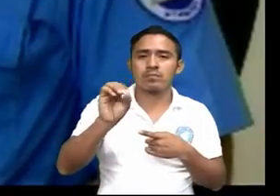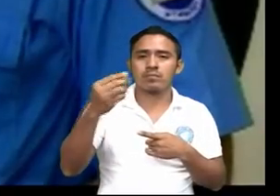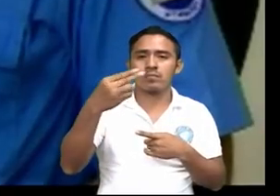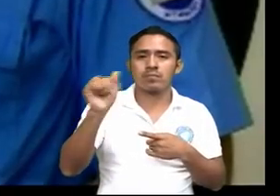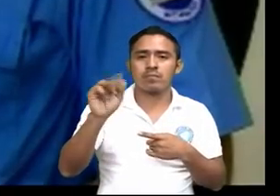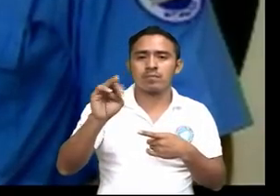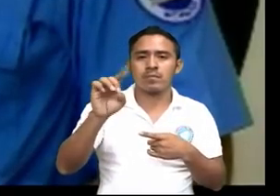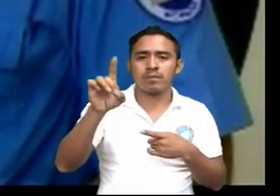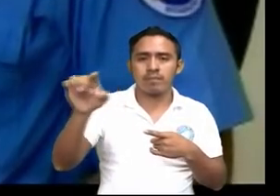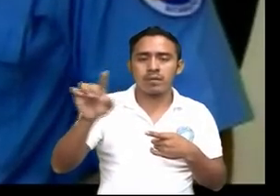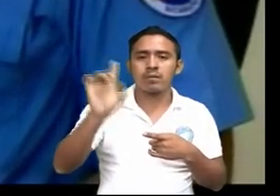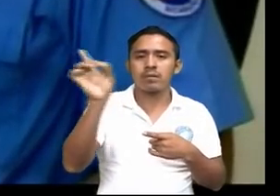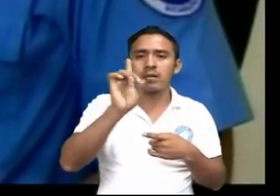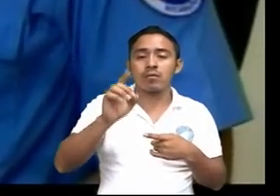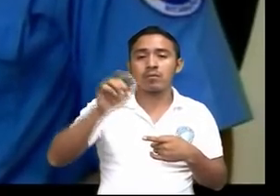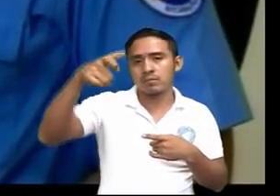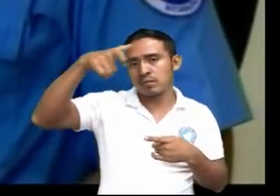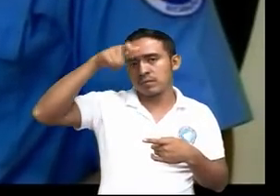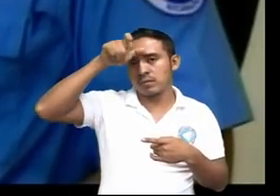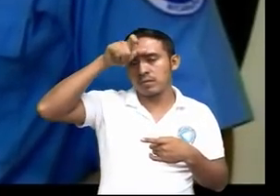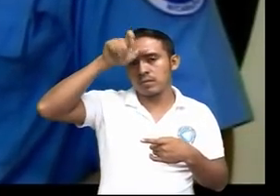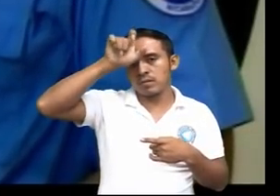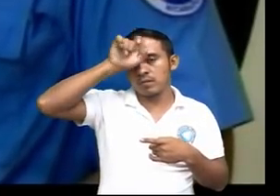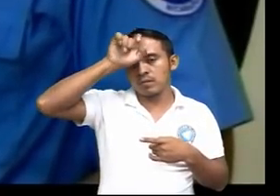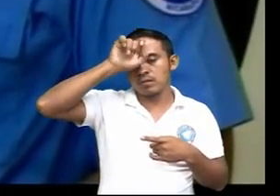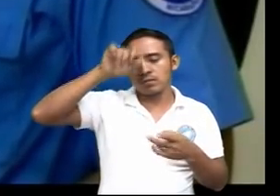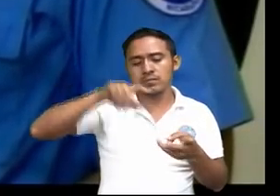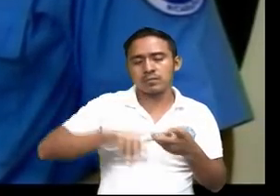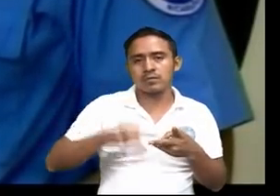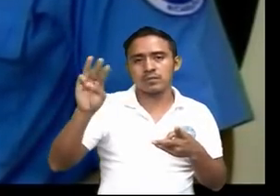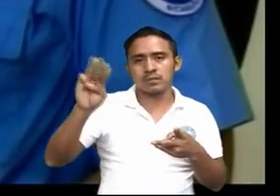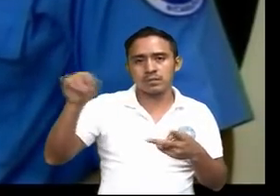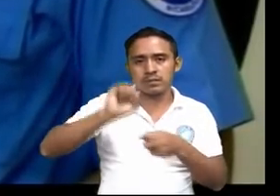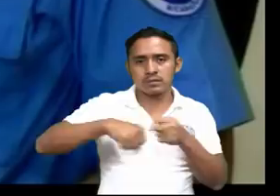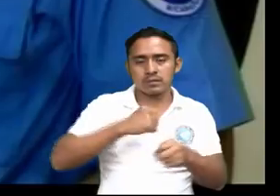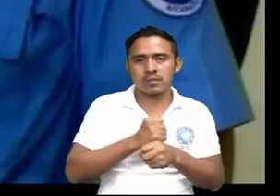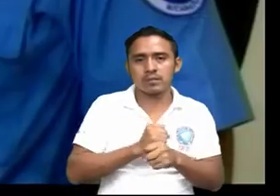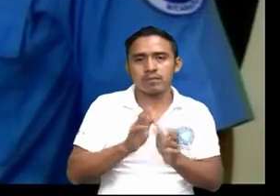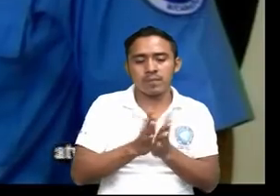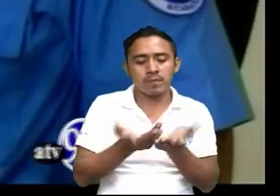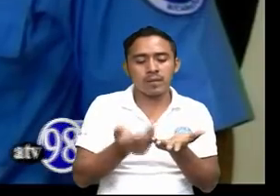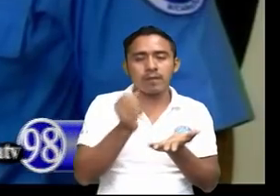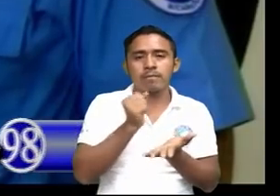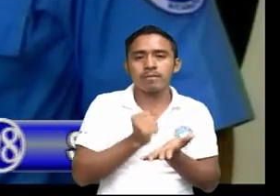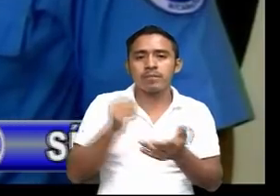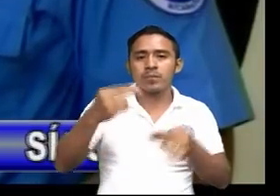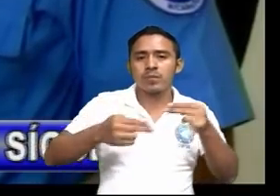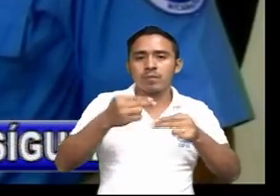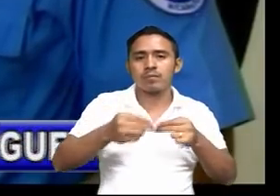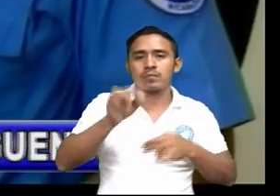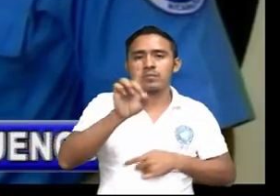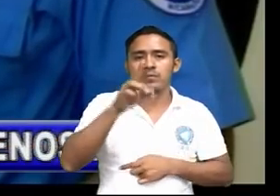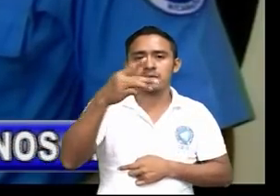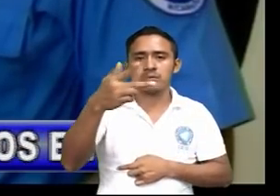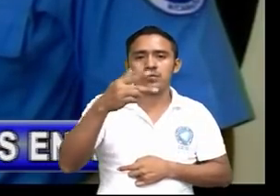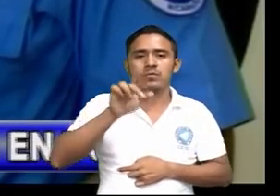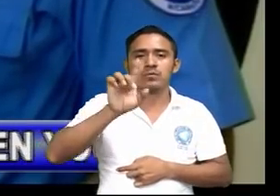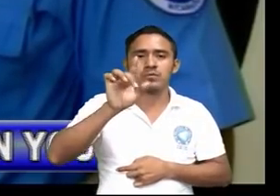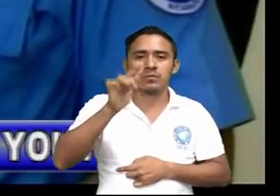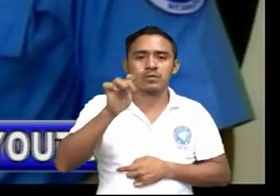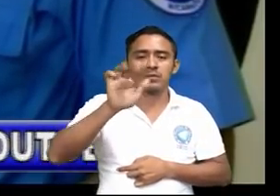Ibrahim, nacionalidad egipcio, 33 años, documento migratorio número